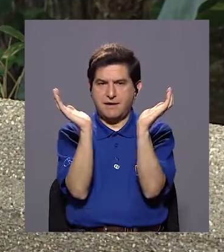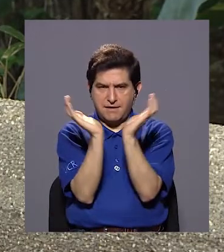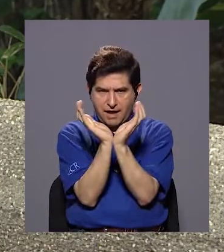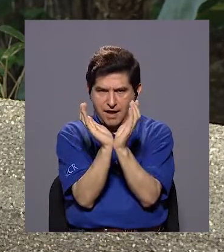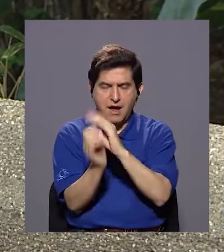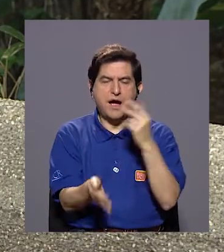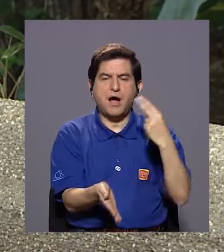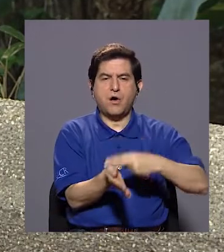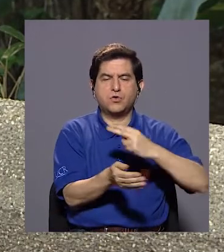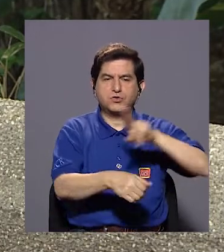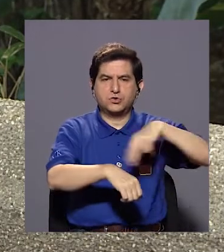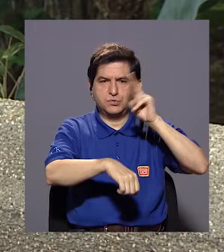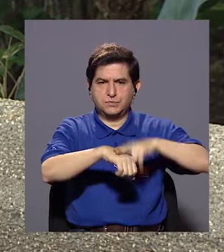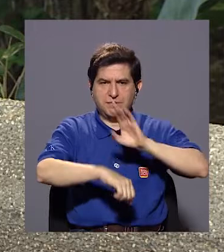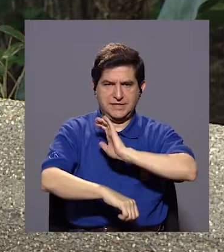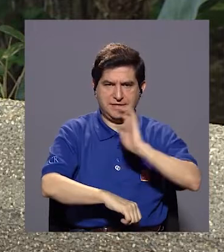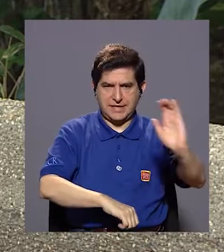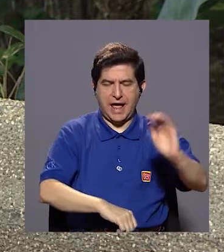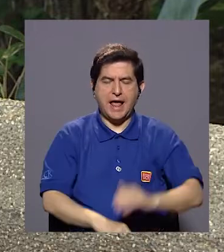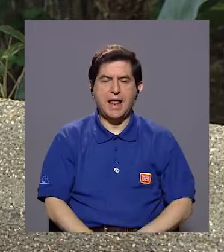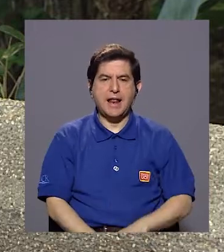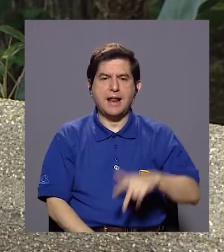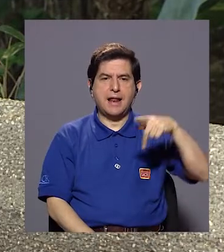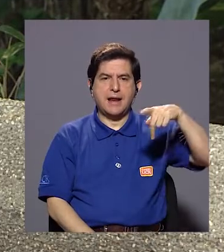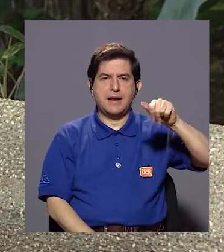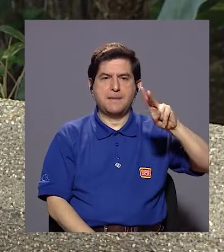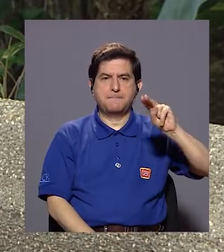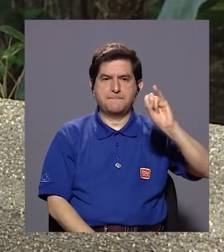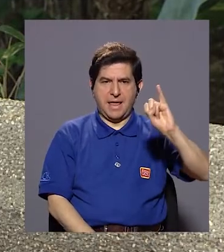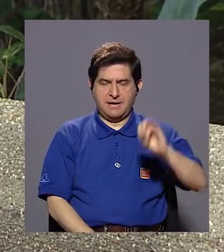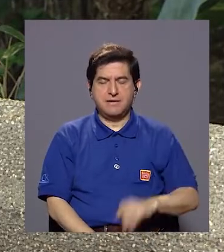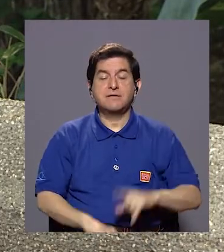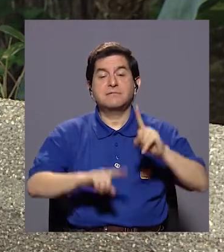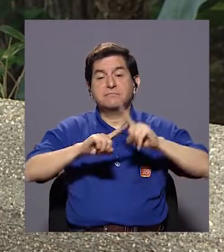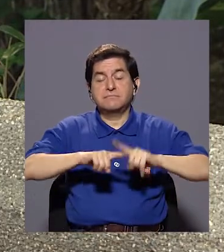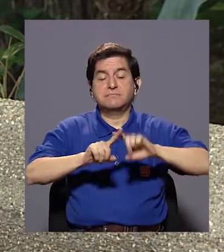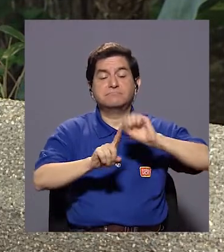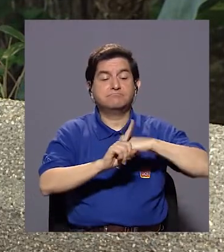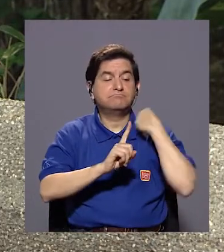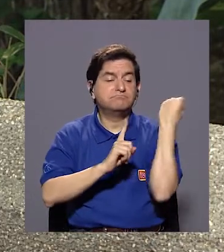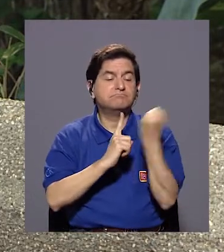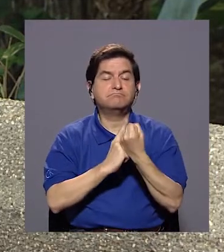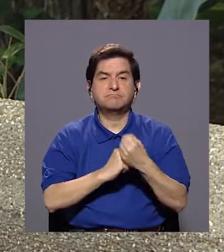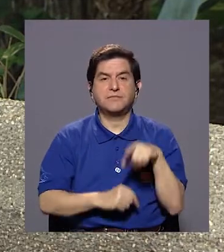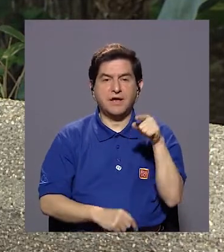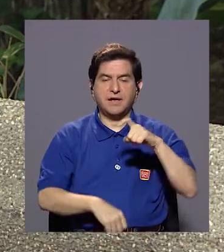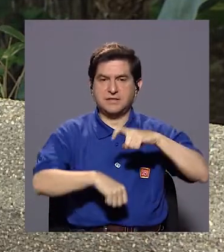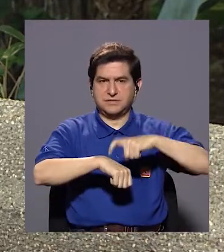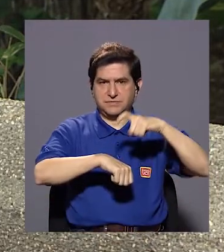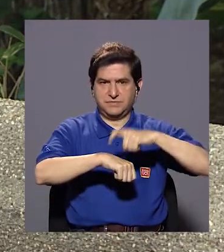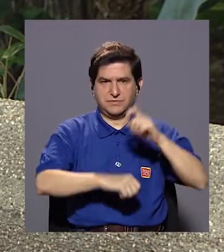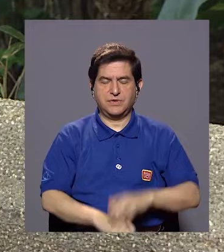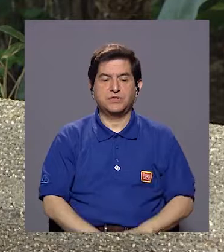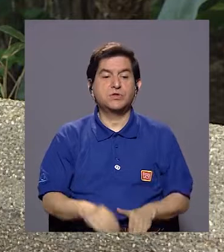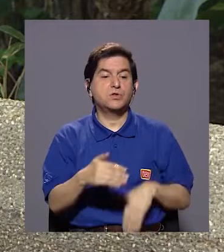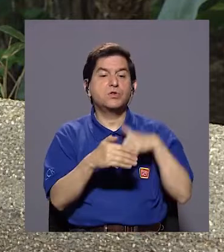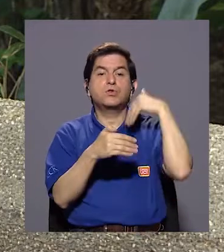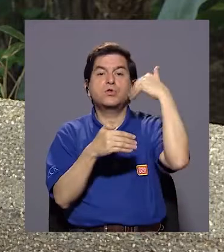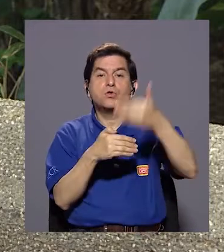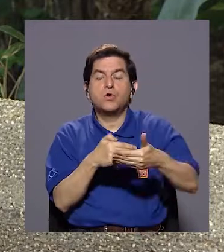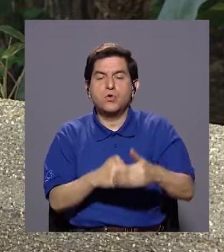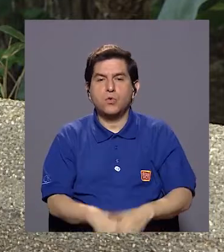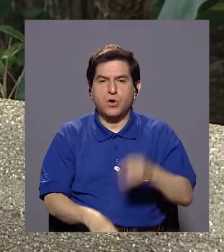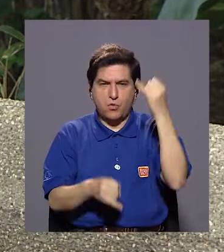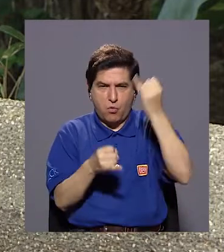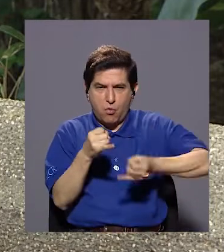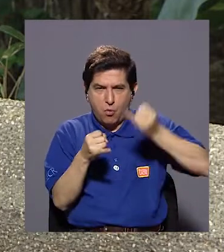o al Hospital de Niños, al Patronato Nacional de la Infancia, dependiendo de la situación, pues ahí, digamos, se denuncia. Y luego viene como paso